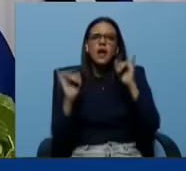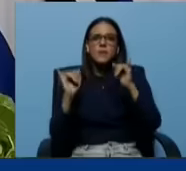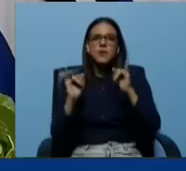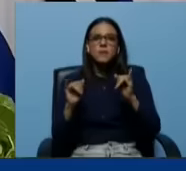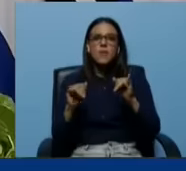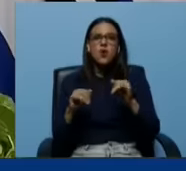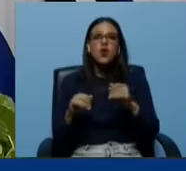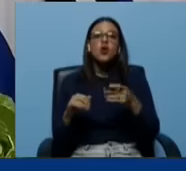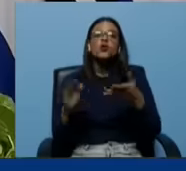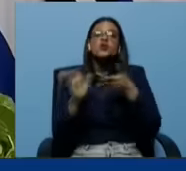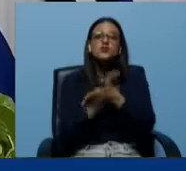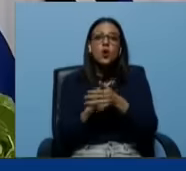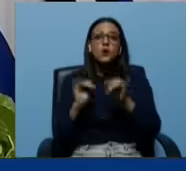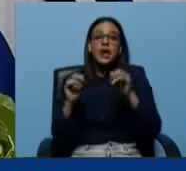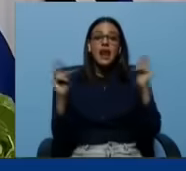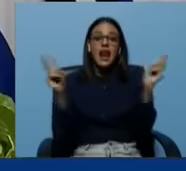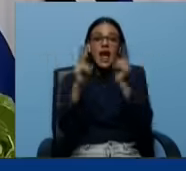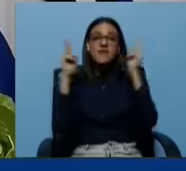la victoria